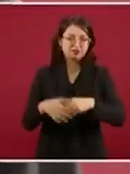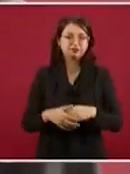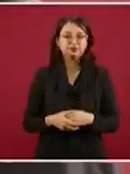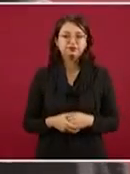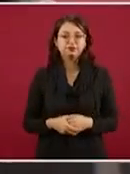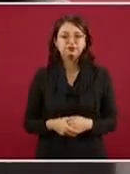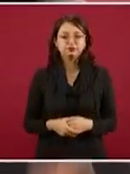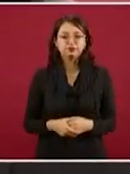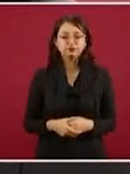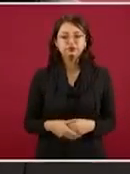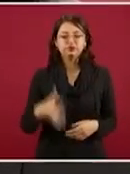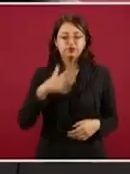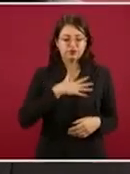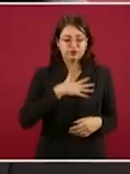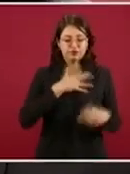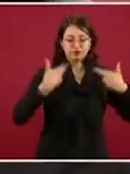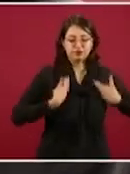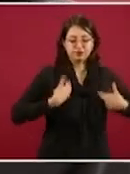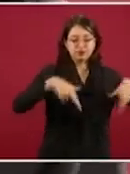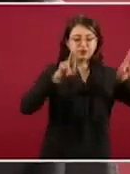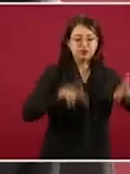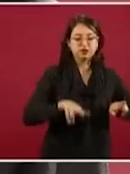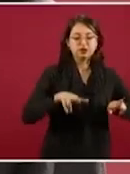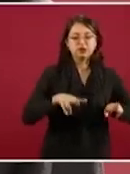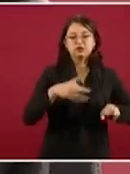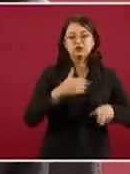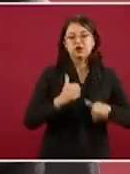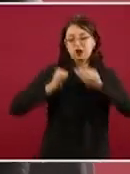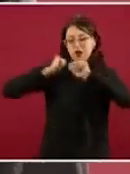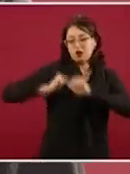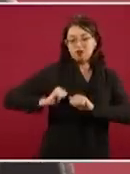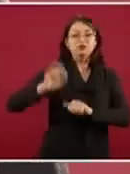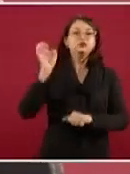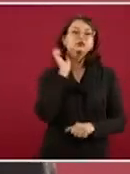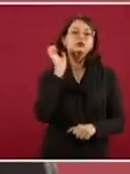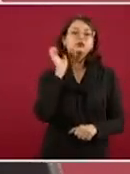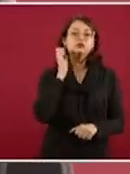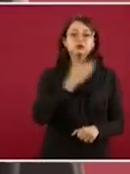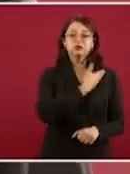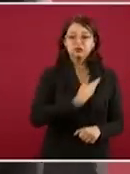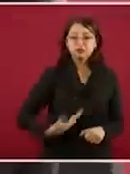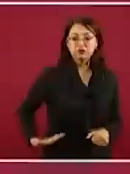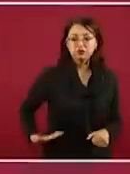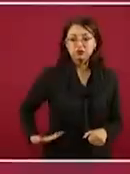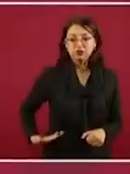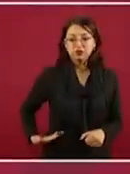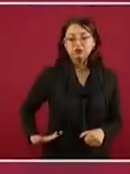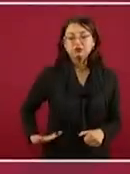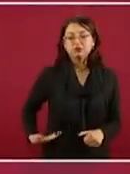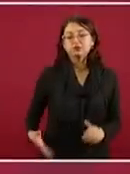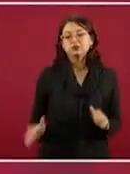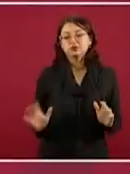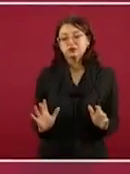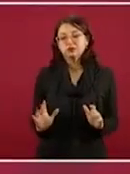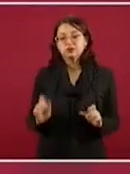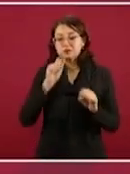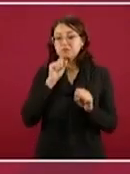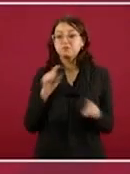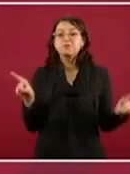O sea, yo represento al Poder Ejecutivo. Es lo mismo y aprovecho